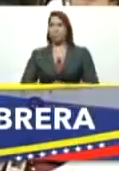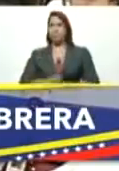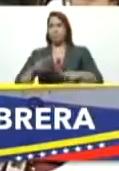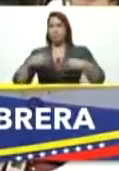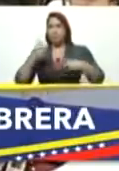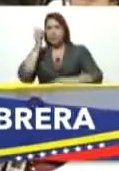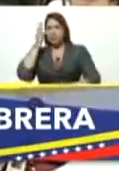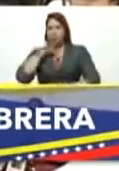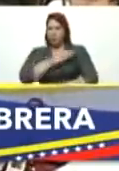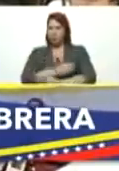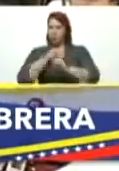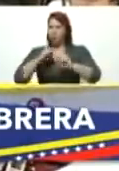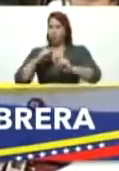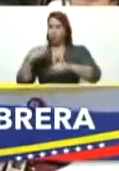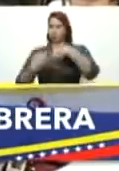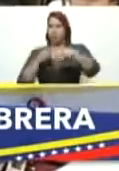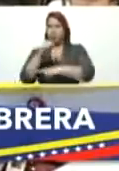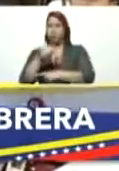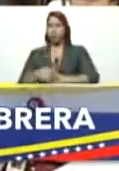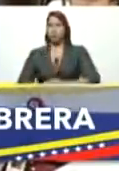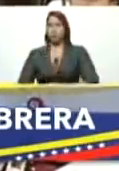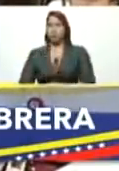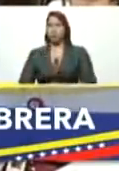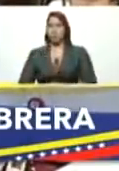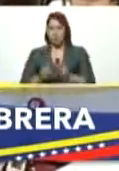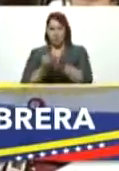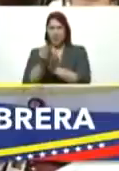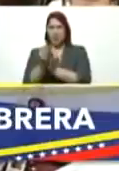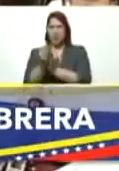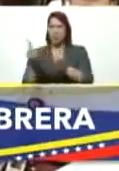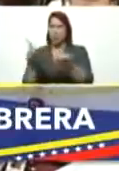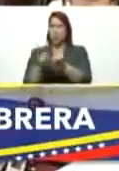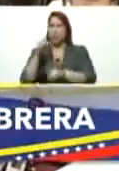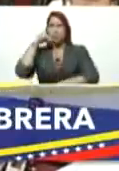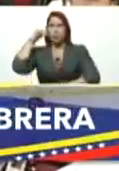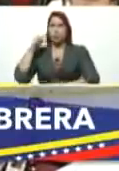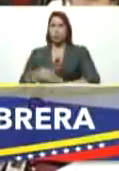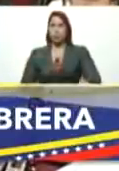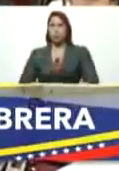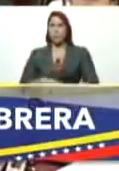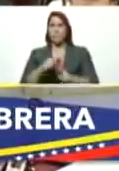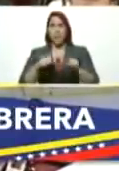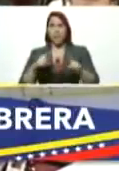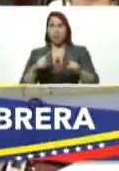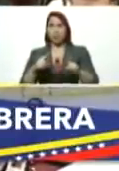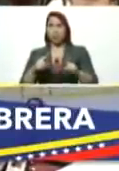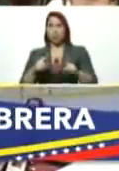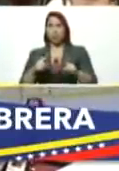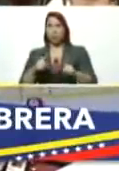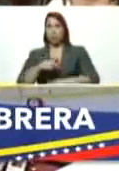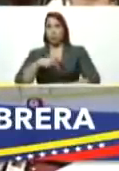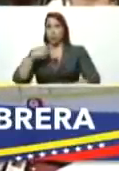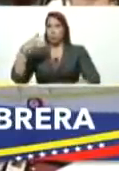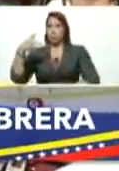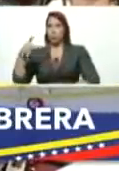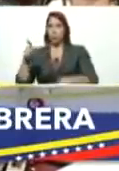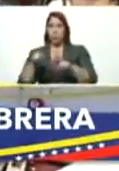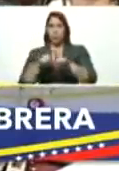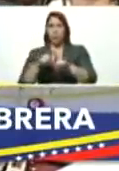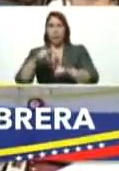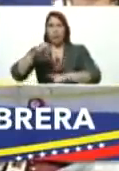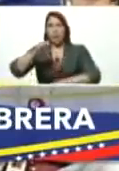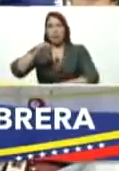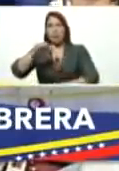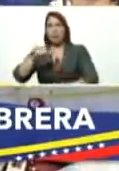aguerrida revolucionaria leal como sucre pero sobre todo apasionada como manuela sáez